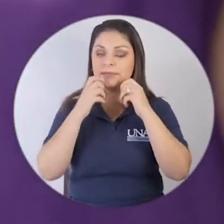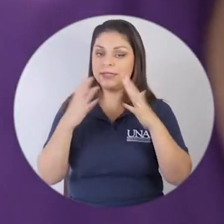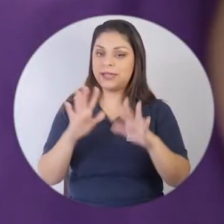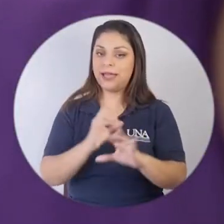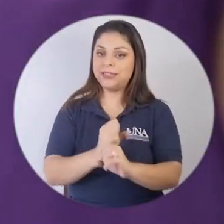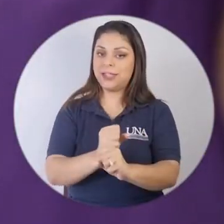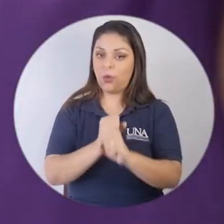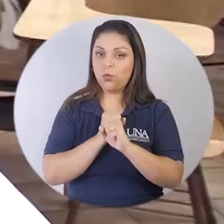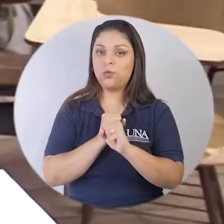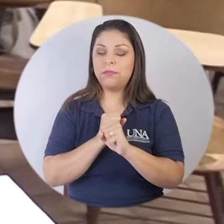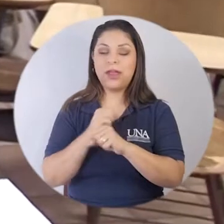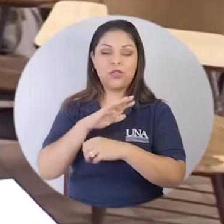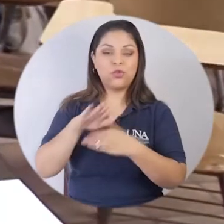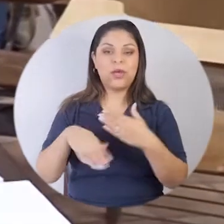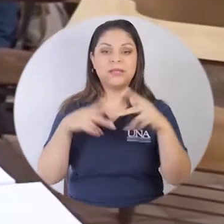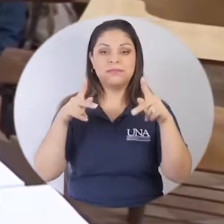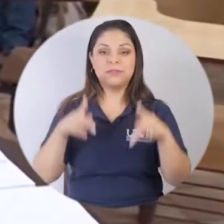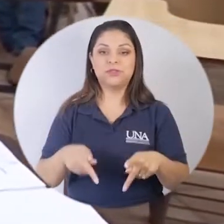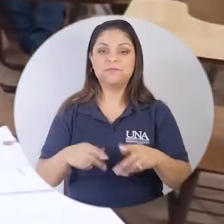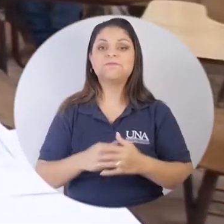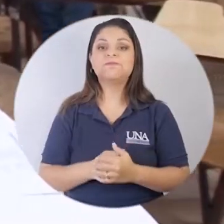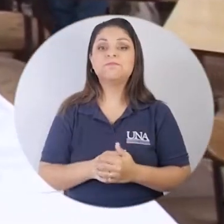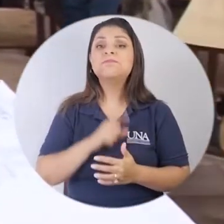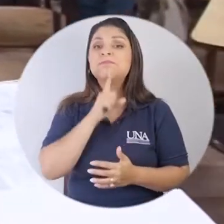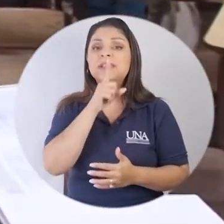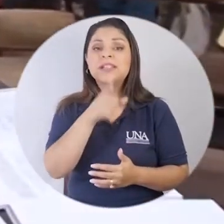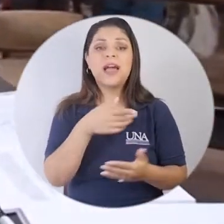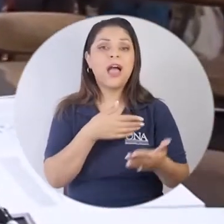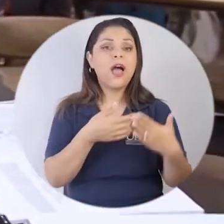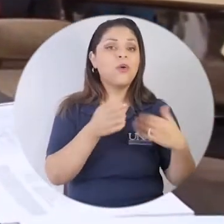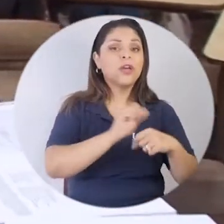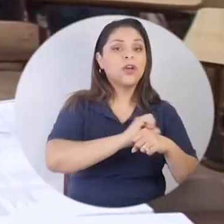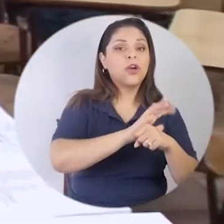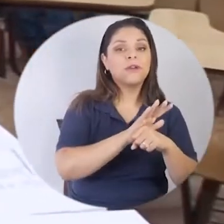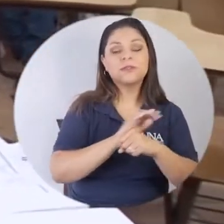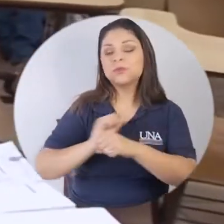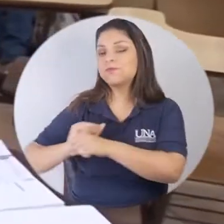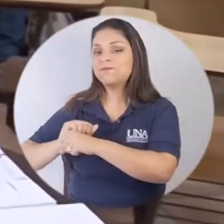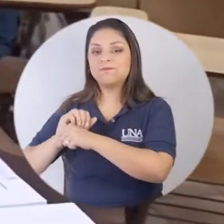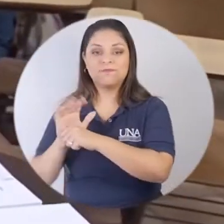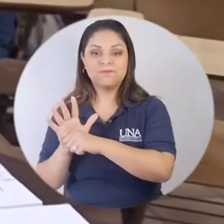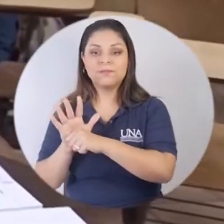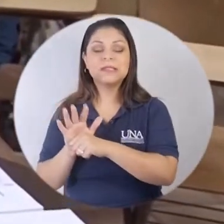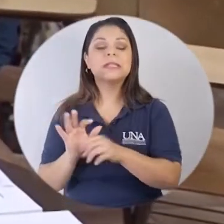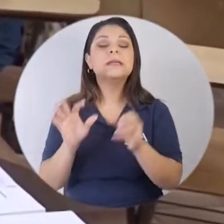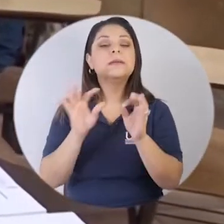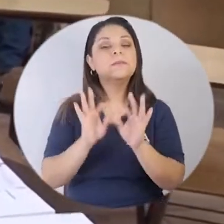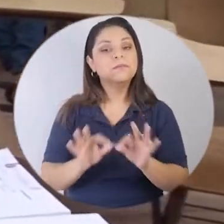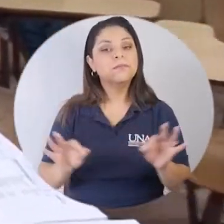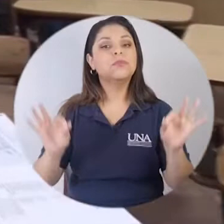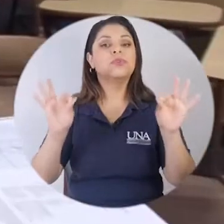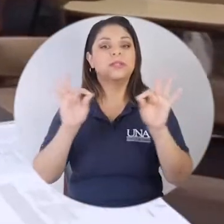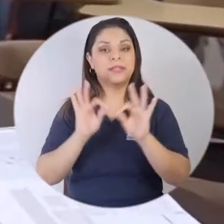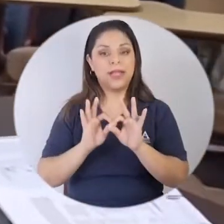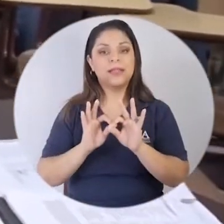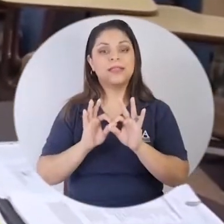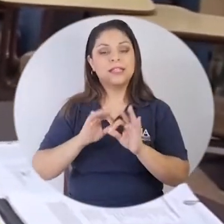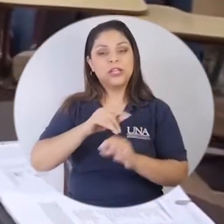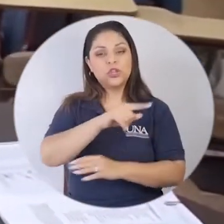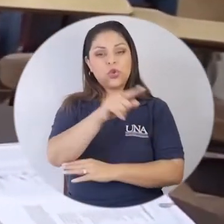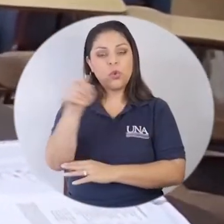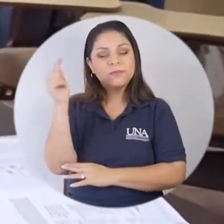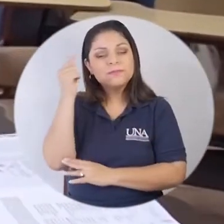y seguro, ¿verdad?, para toda la población con discapacidad. Lo cierto es que con pandemia o sin pandemia, lo importante que quiero que quede,